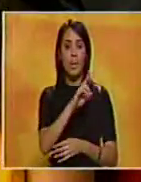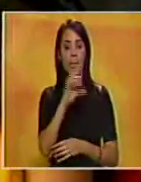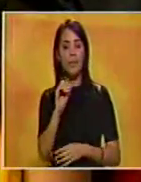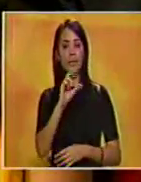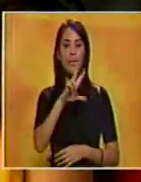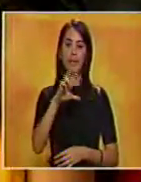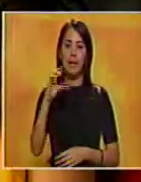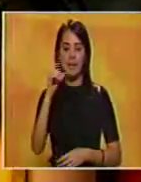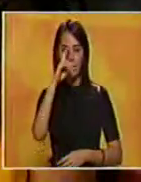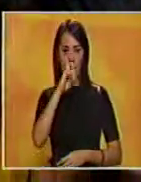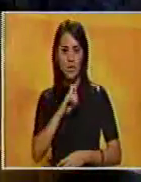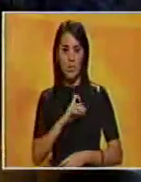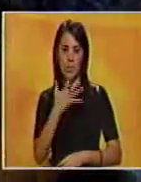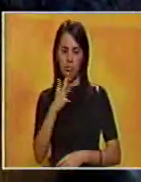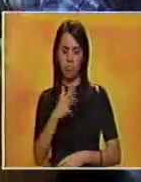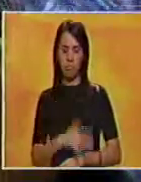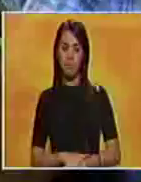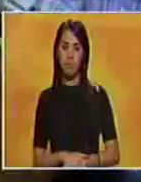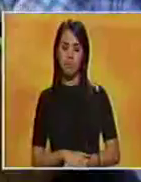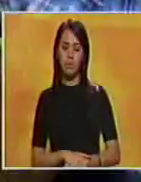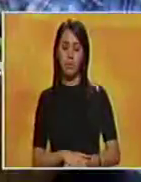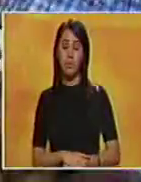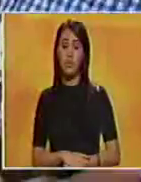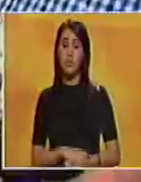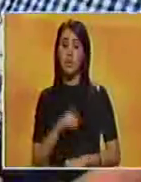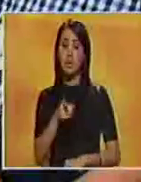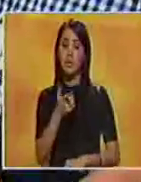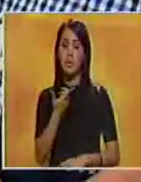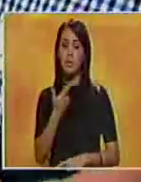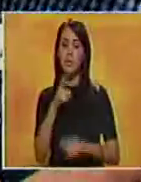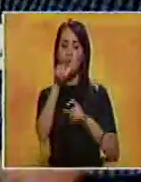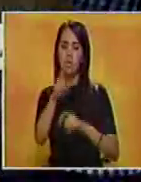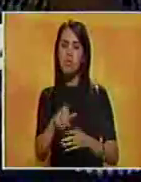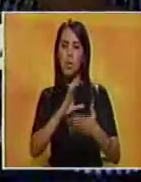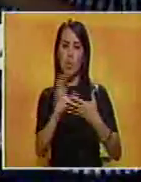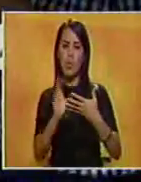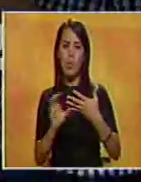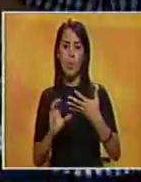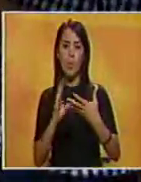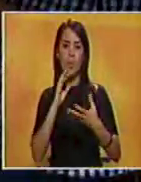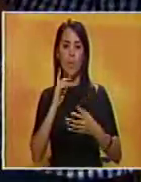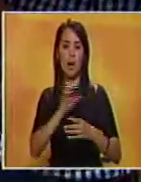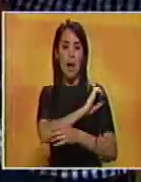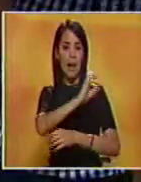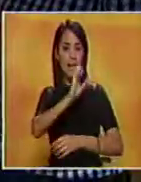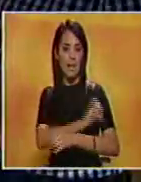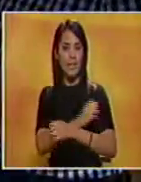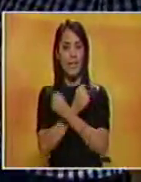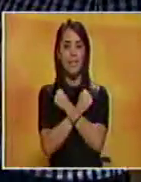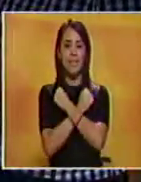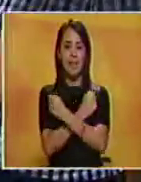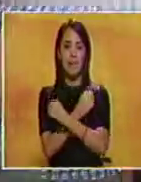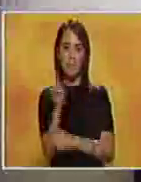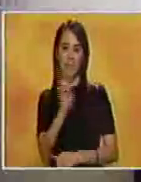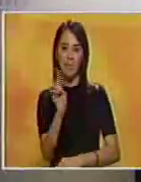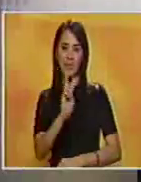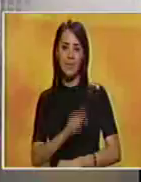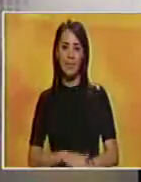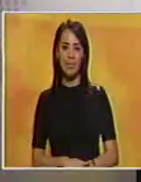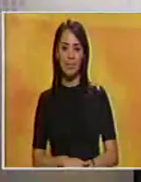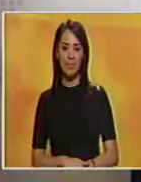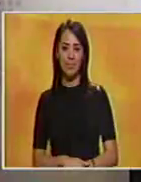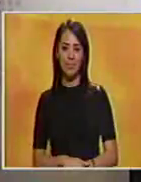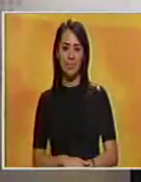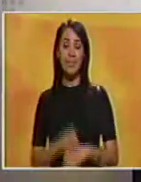30 años de edad, pero lo que realmente los caracteriza es su energía y el amor por Venezuela. La mayoría